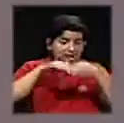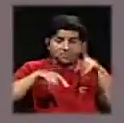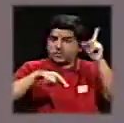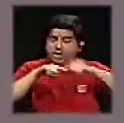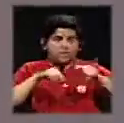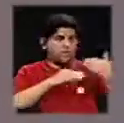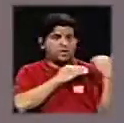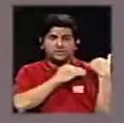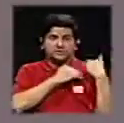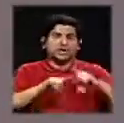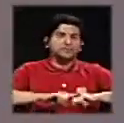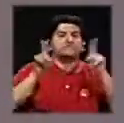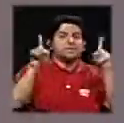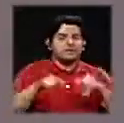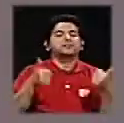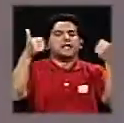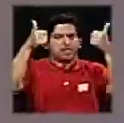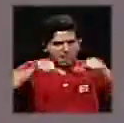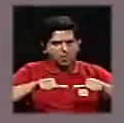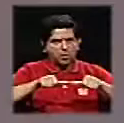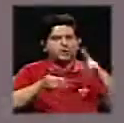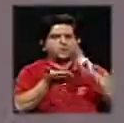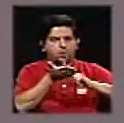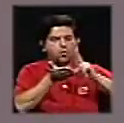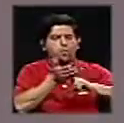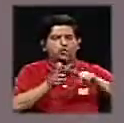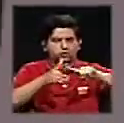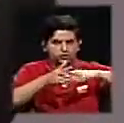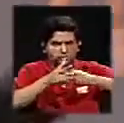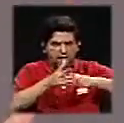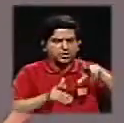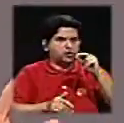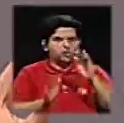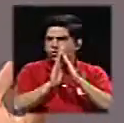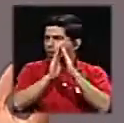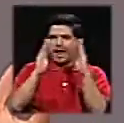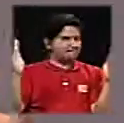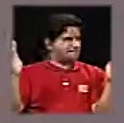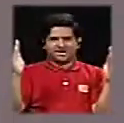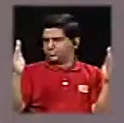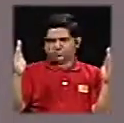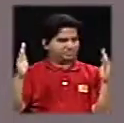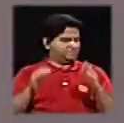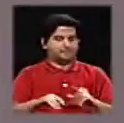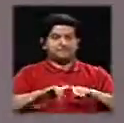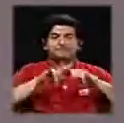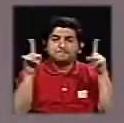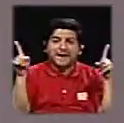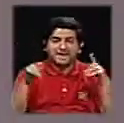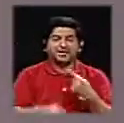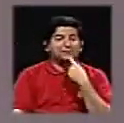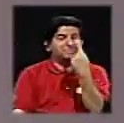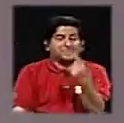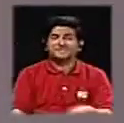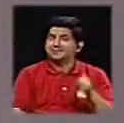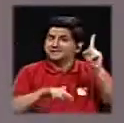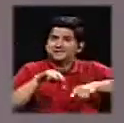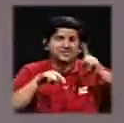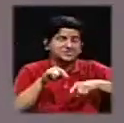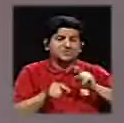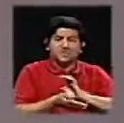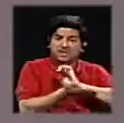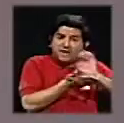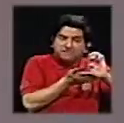es otra cosa. Y en eso estamos de acuerdo, porque es un contrato de conservación, no está para ampliar esa alcantarilla. Uh-huh. Pero decir que no se puede